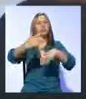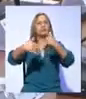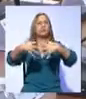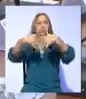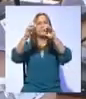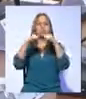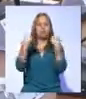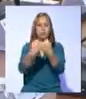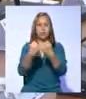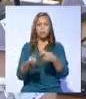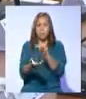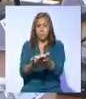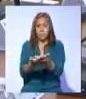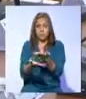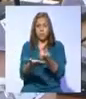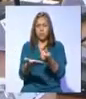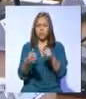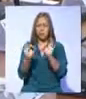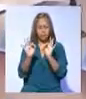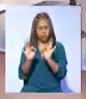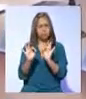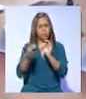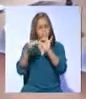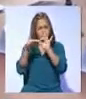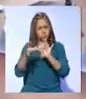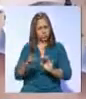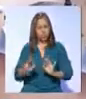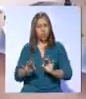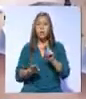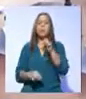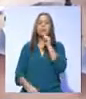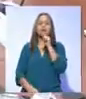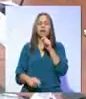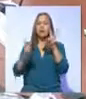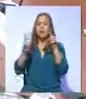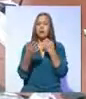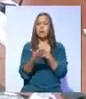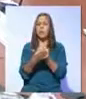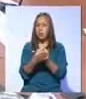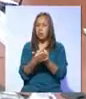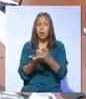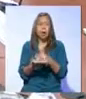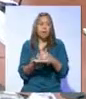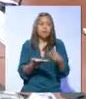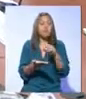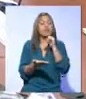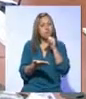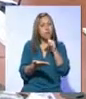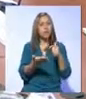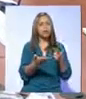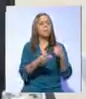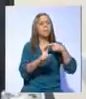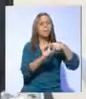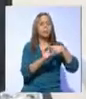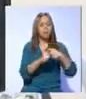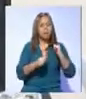la propuesta como tal está bien estructurada, pero que tan solo se ha pensado en el tema económico, dejando de lado el bienestar social, emocional